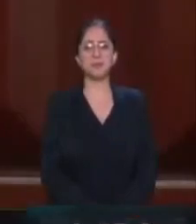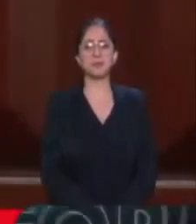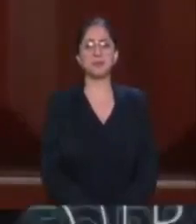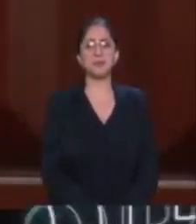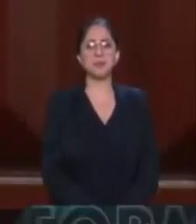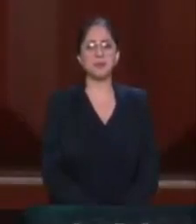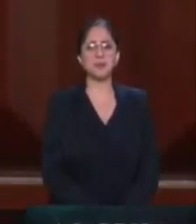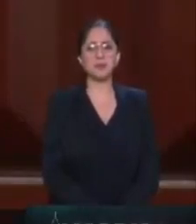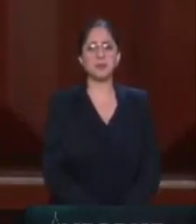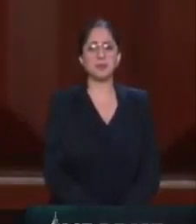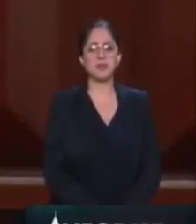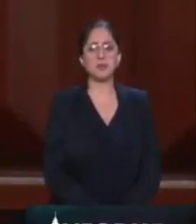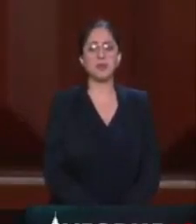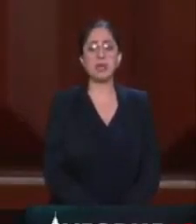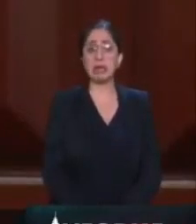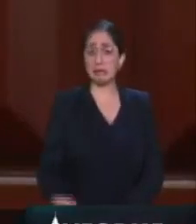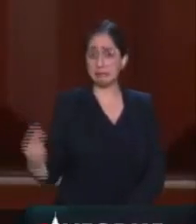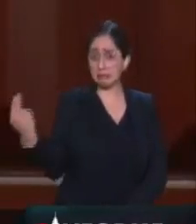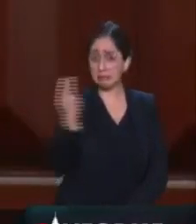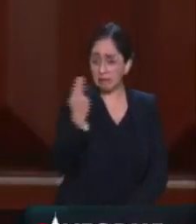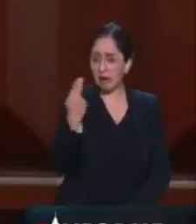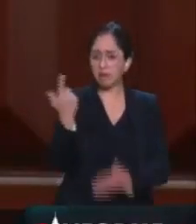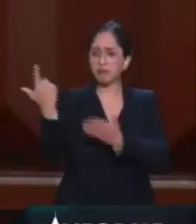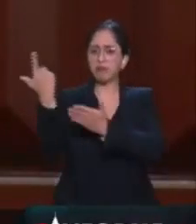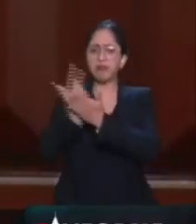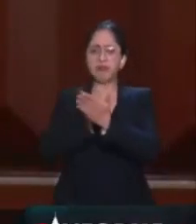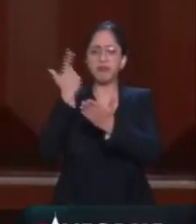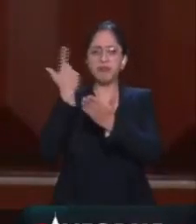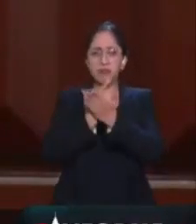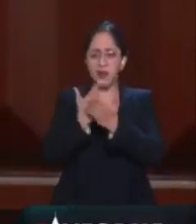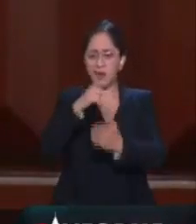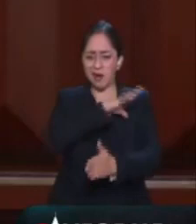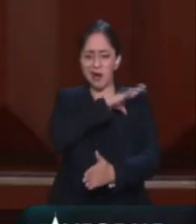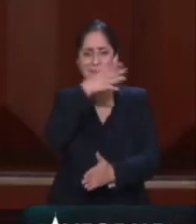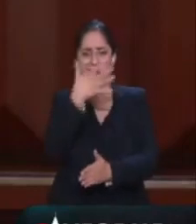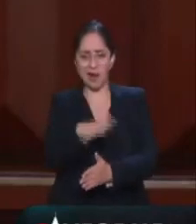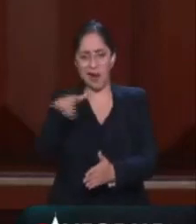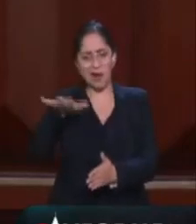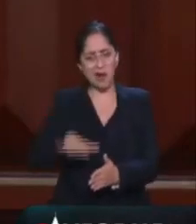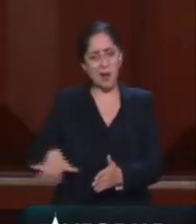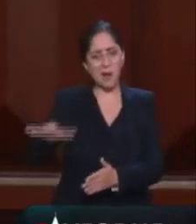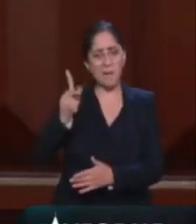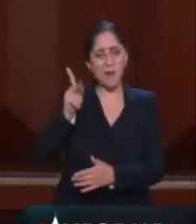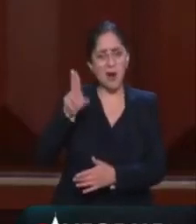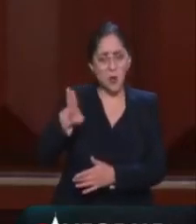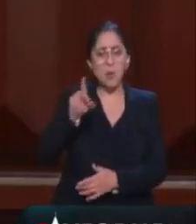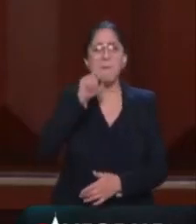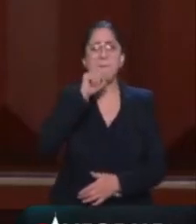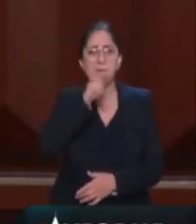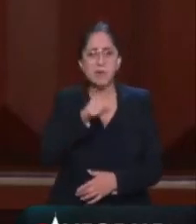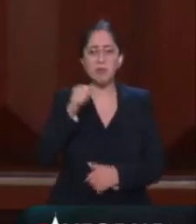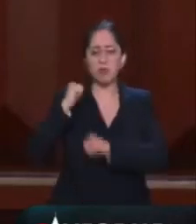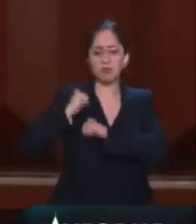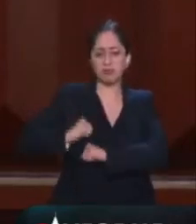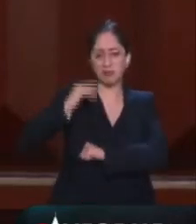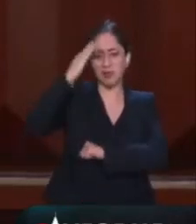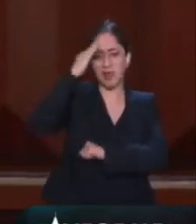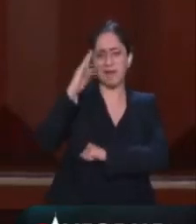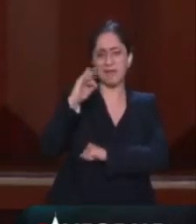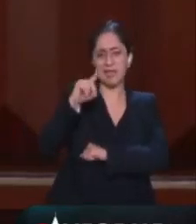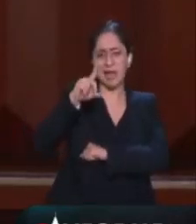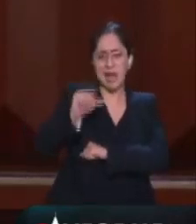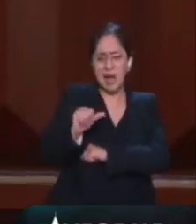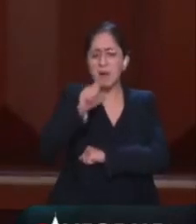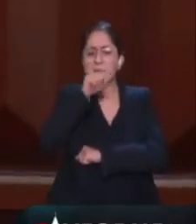Tendremos que potenciar la Contraloría General de la República, a la Fiscalía de la Nación y a todo el